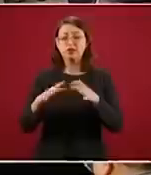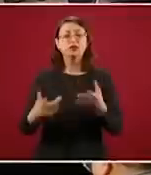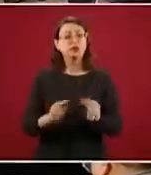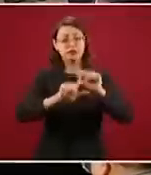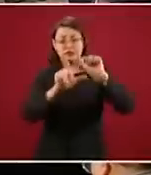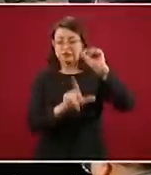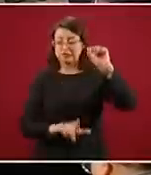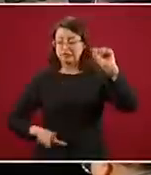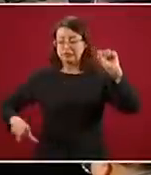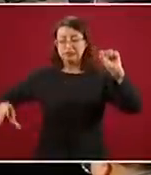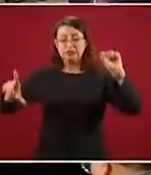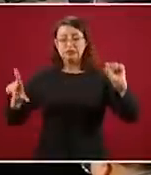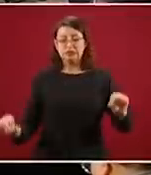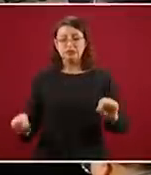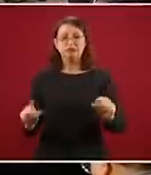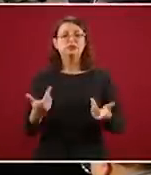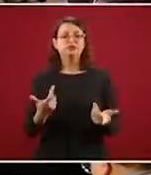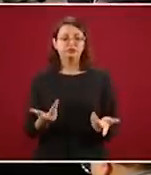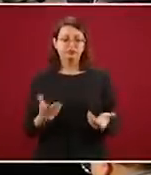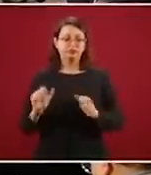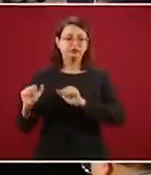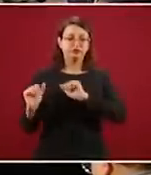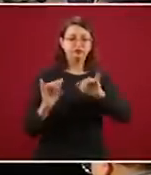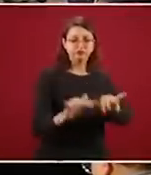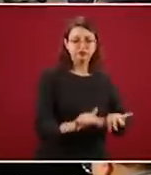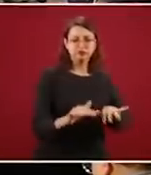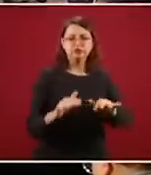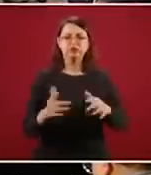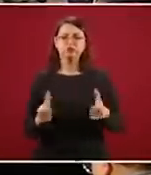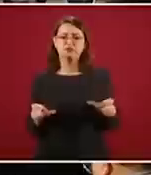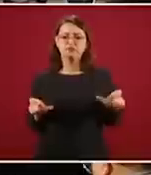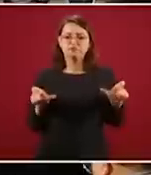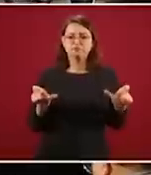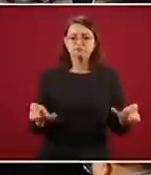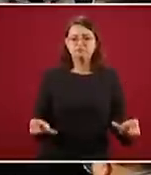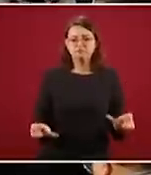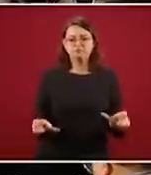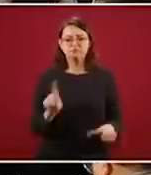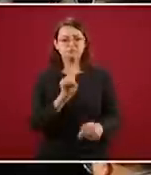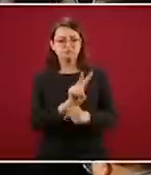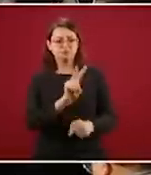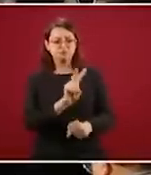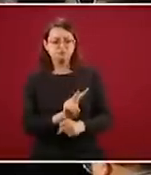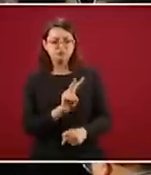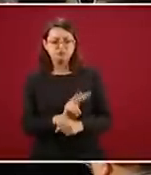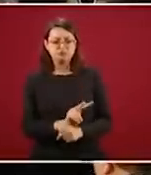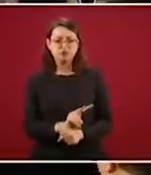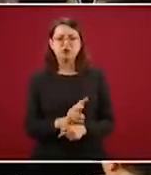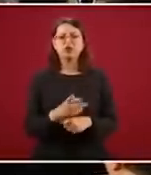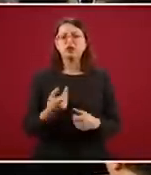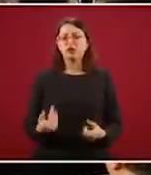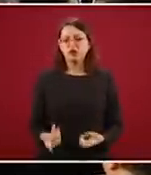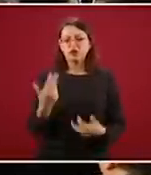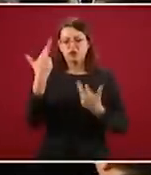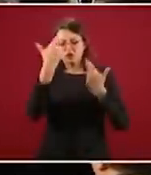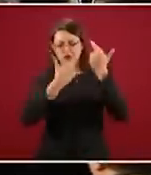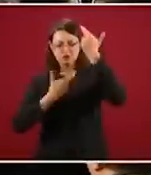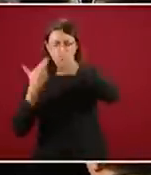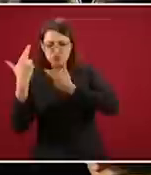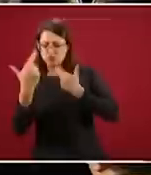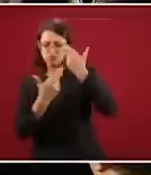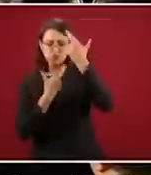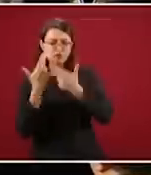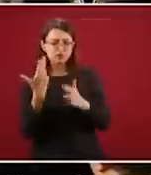nacional. Bueno, las acciones, medidas de control en los accesos de las instalaciones, verificación de cuartos